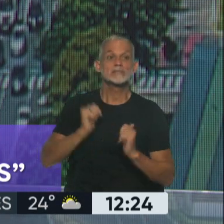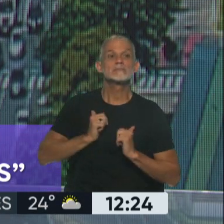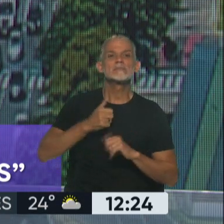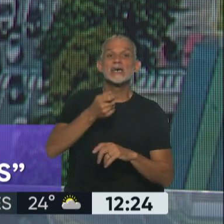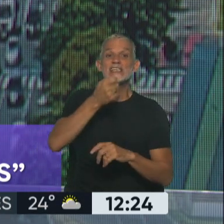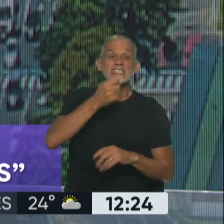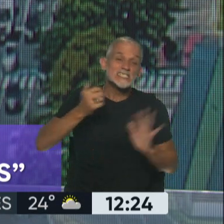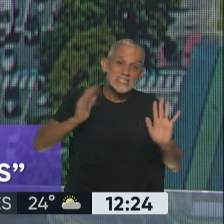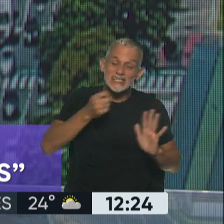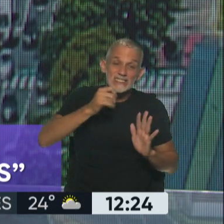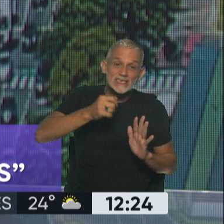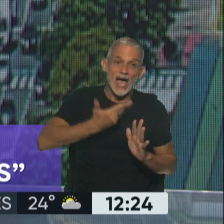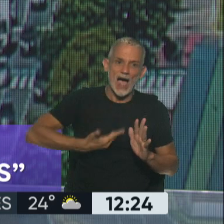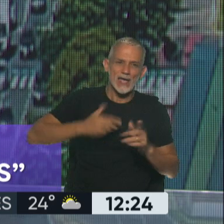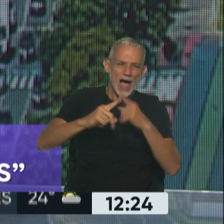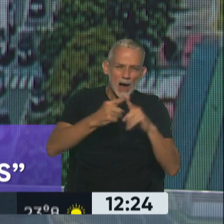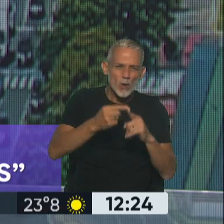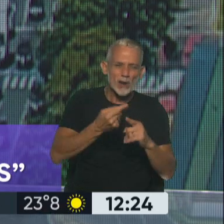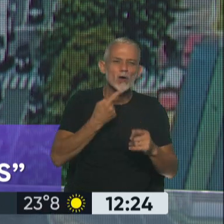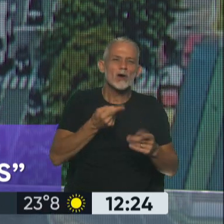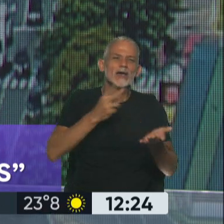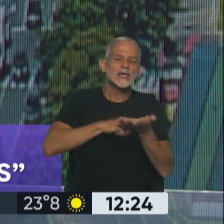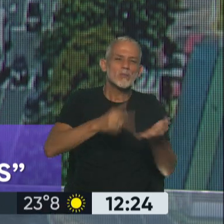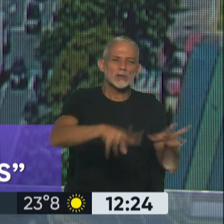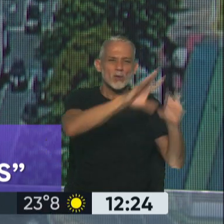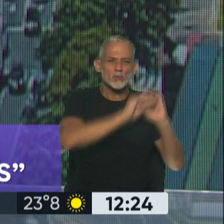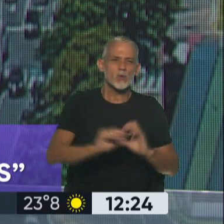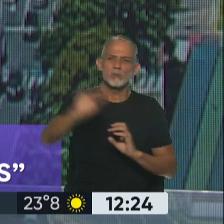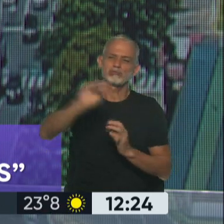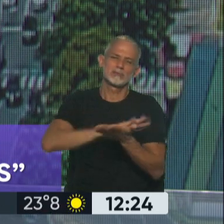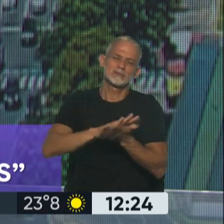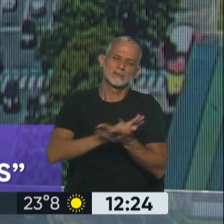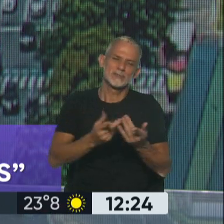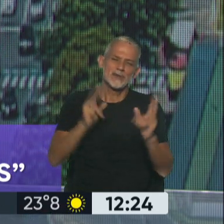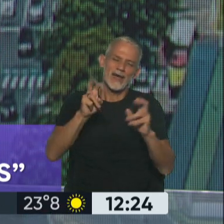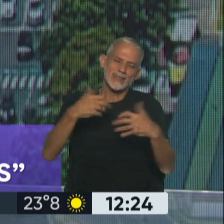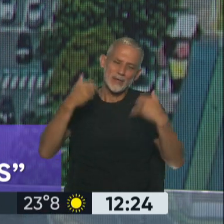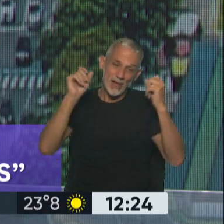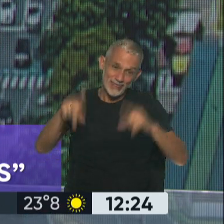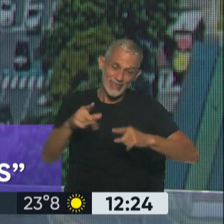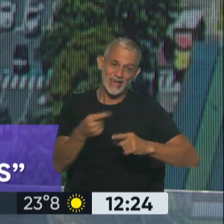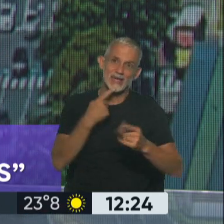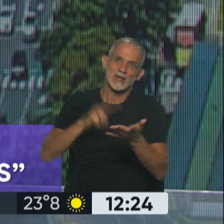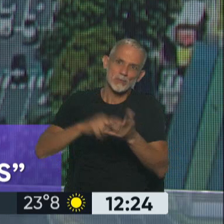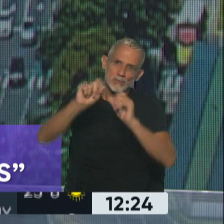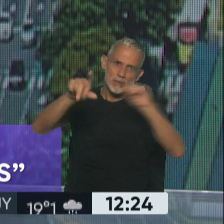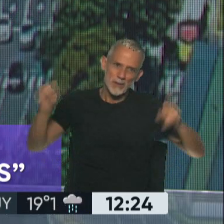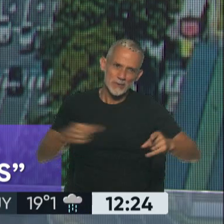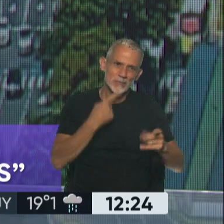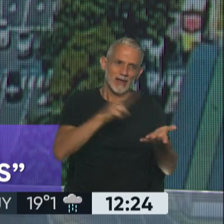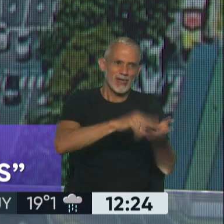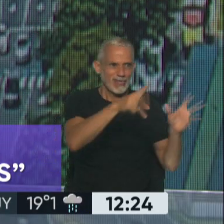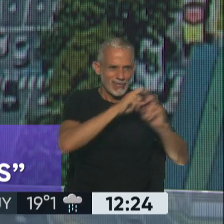tanto y en cuanto haya un acuerdo que les permita a ellos resolver algunas de las cuestiones fiscales muy acuciantes que